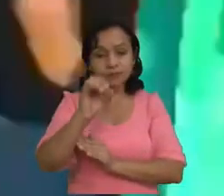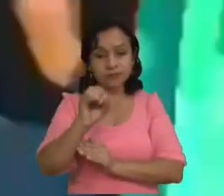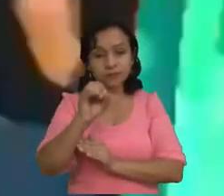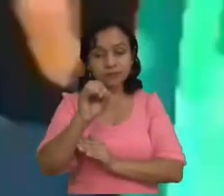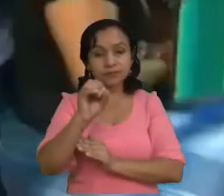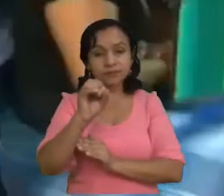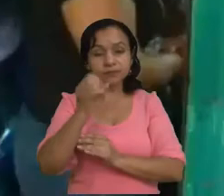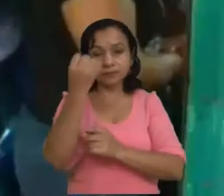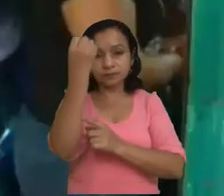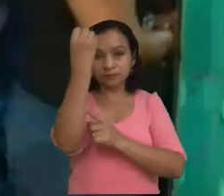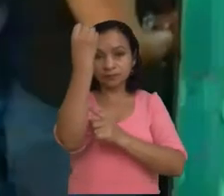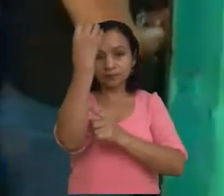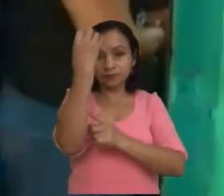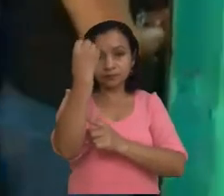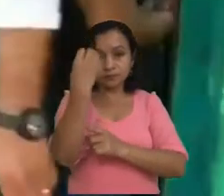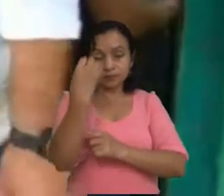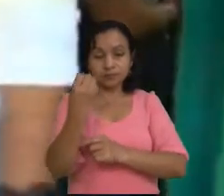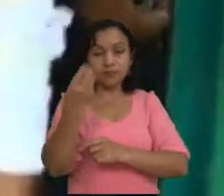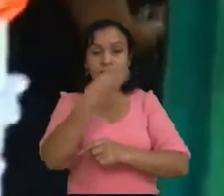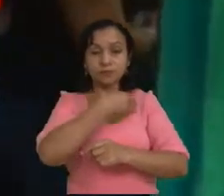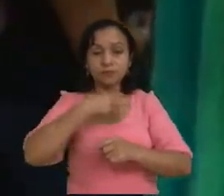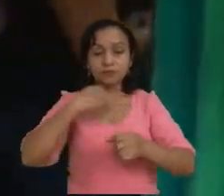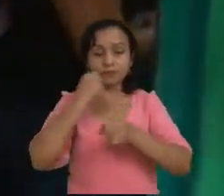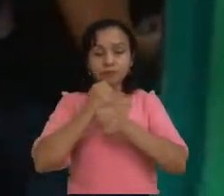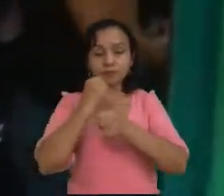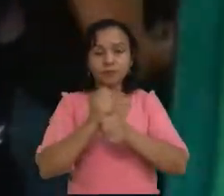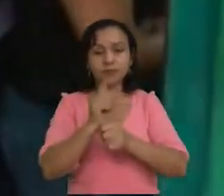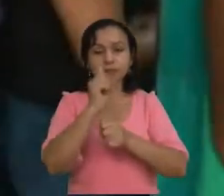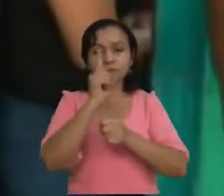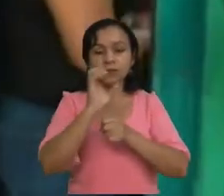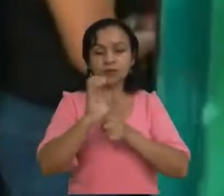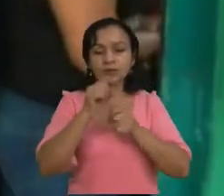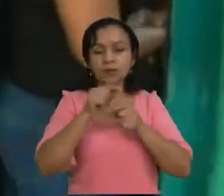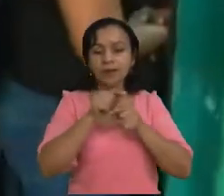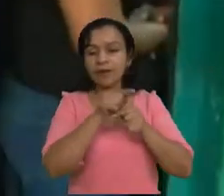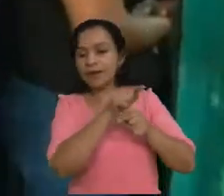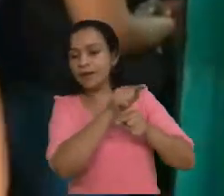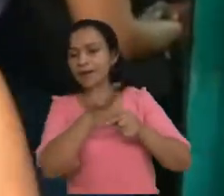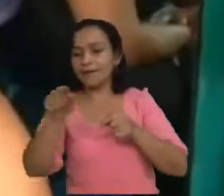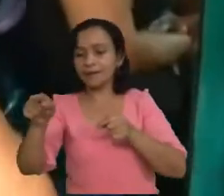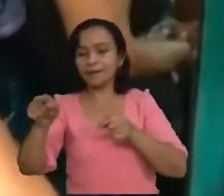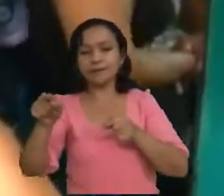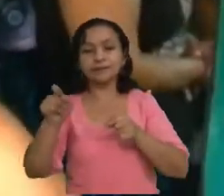en los semáforos del Ministerio del Trabajo, una cuadra hacia abajo. Los niños fueron